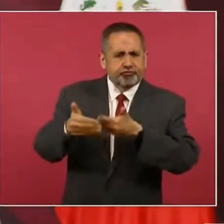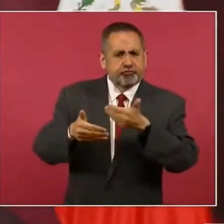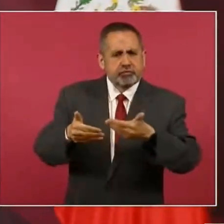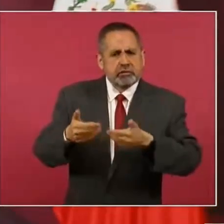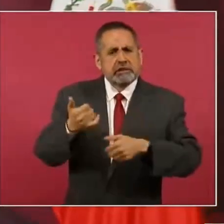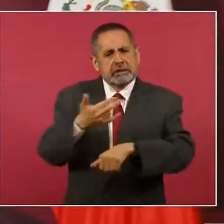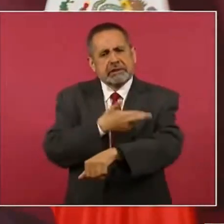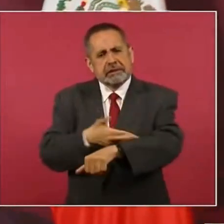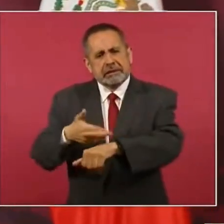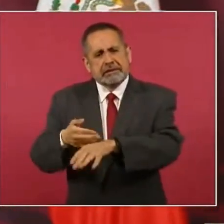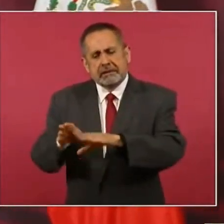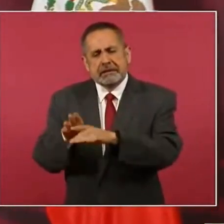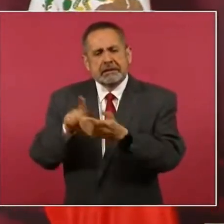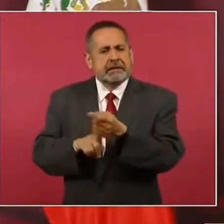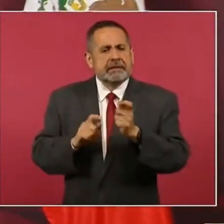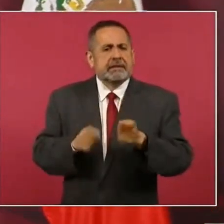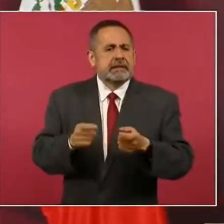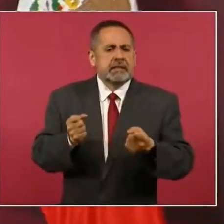que no son